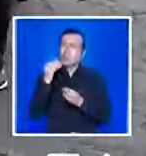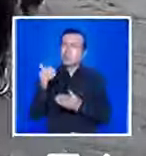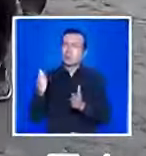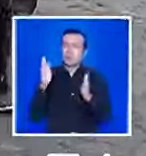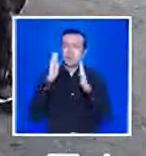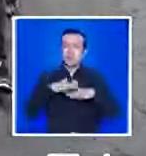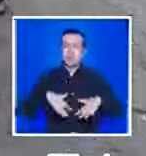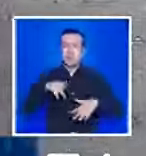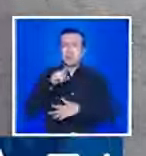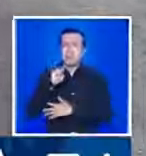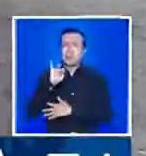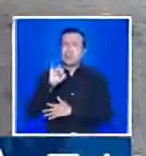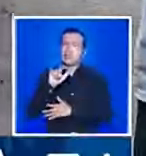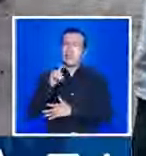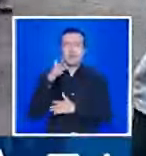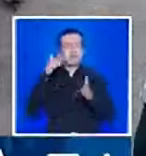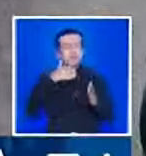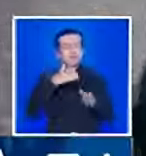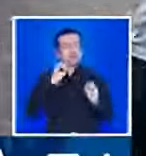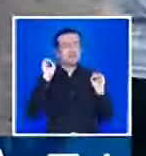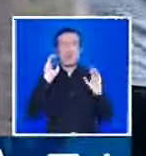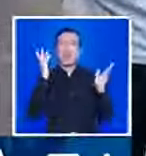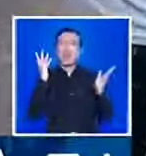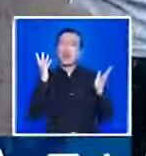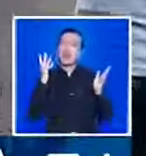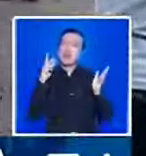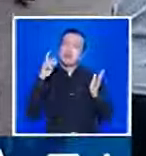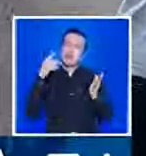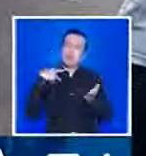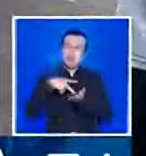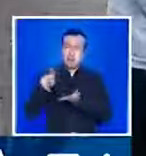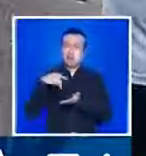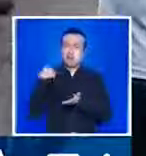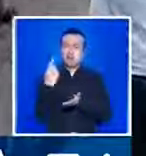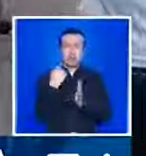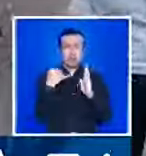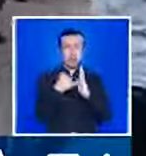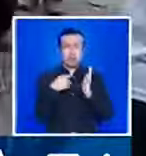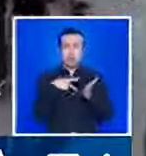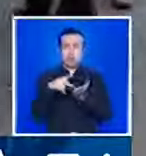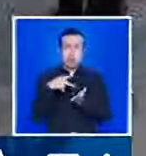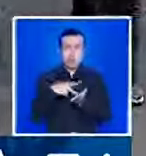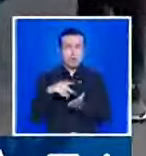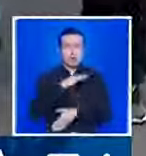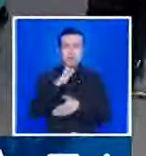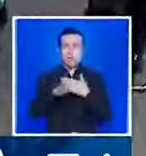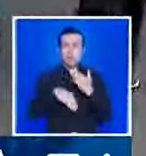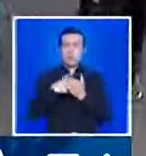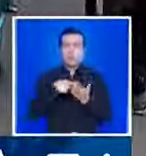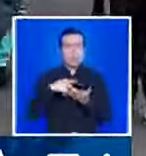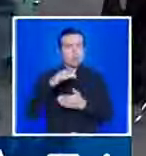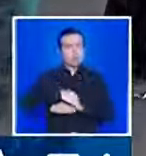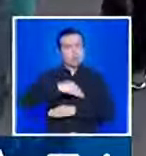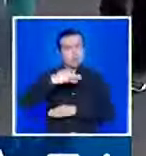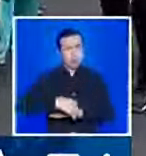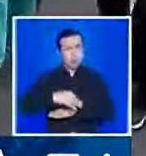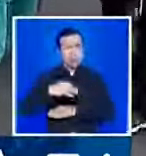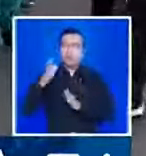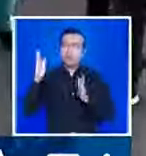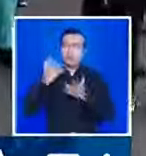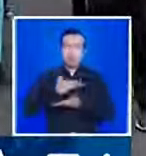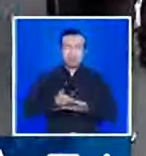olvidado, necesitamos que actúen las autoridades. Nosotros pagamos nuestros impuestos, pagamos todos al día, y nosotros no